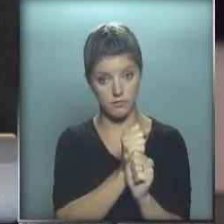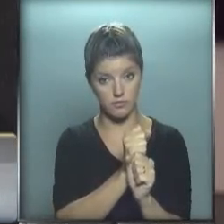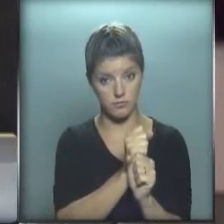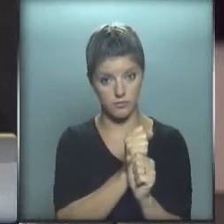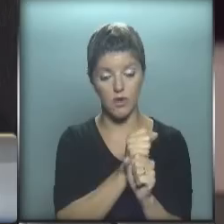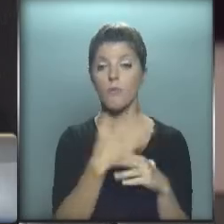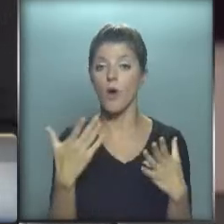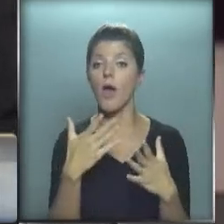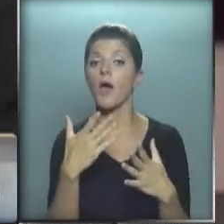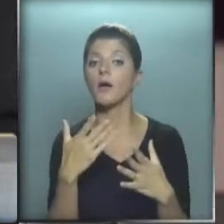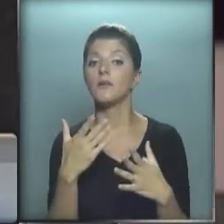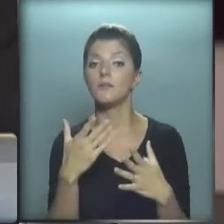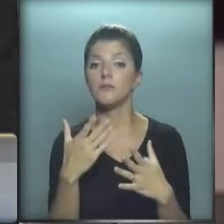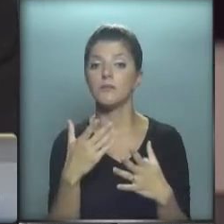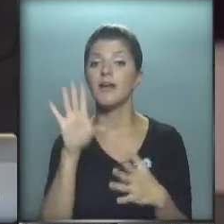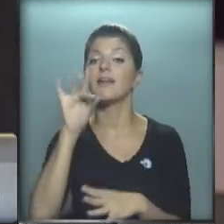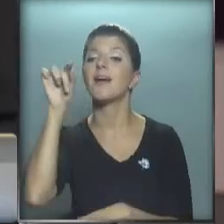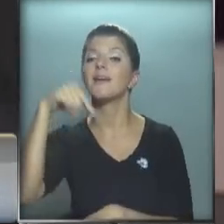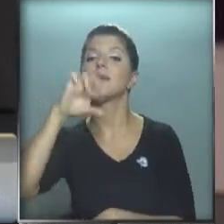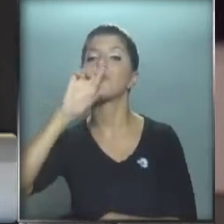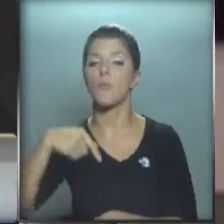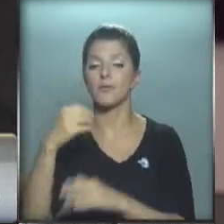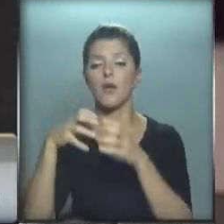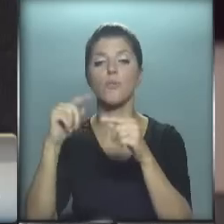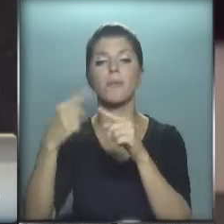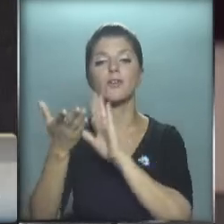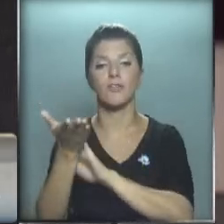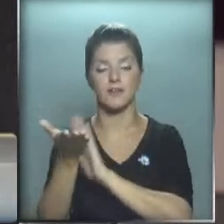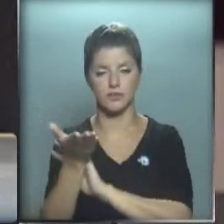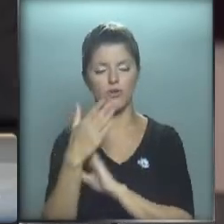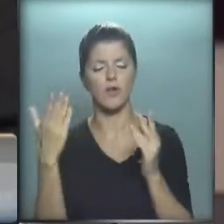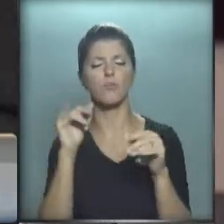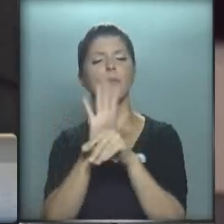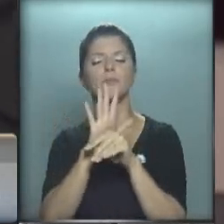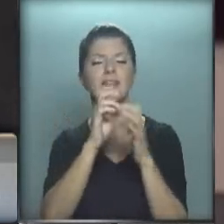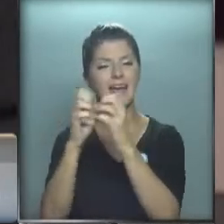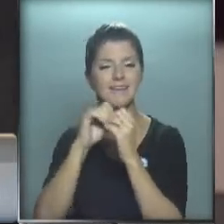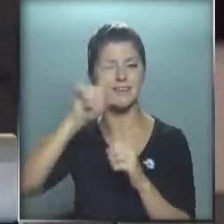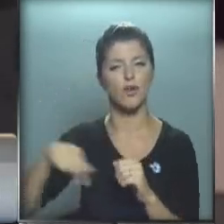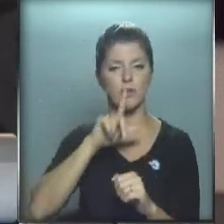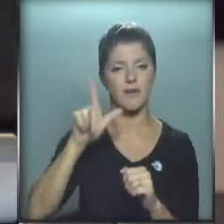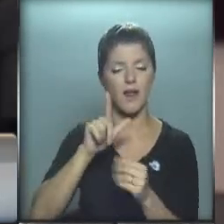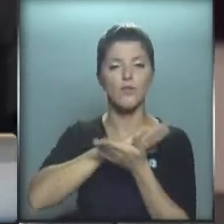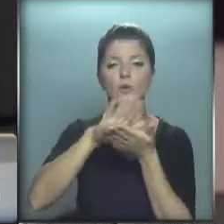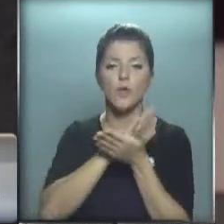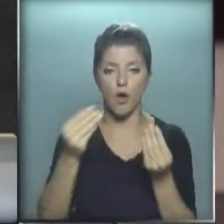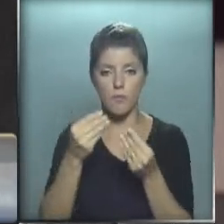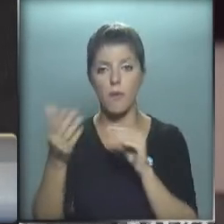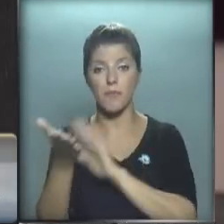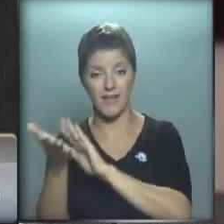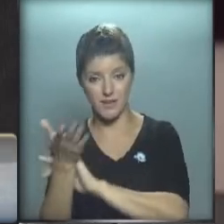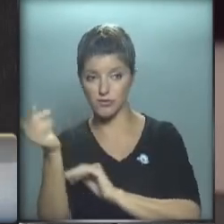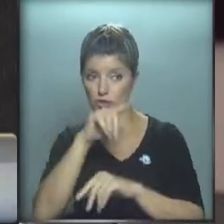opción por por esta propuesta de derecha es decir que la salida a la crisis neoliberal muchos la empieza a encontrar por derecha y no por